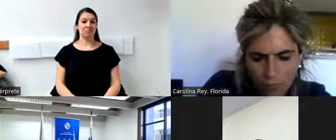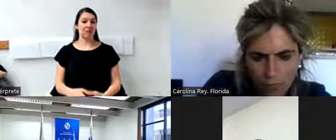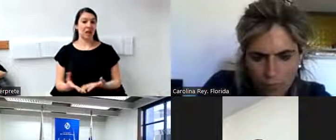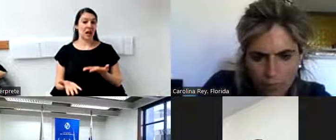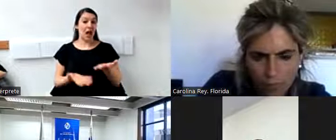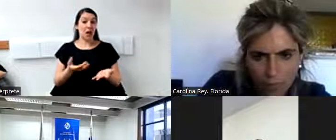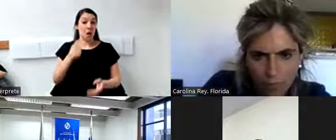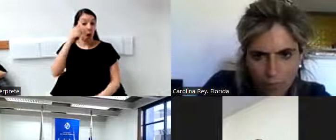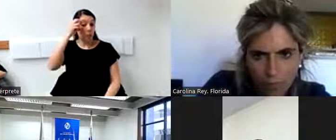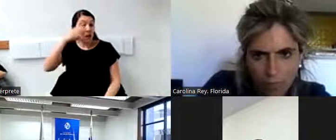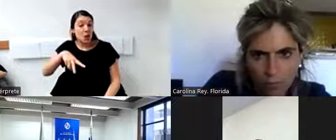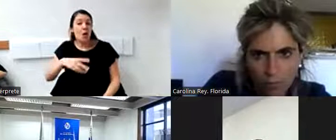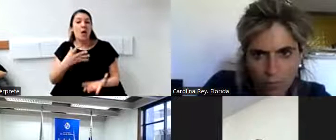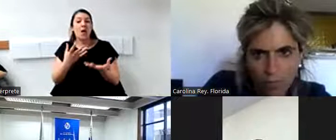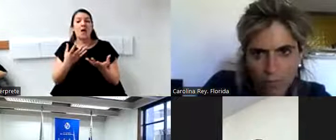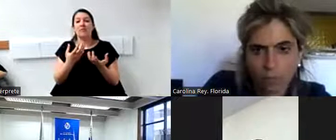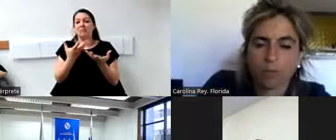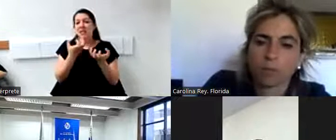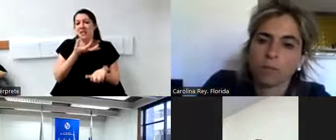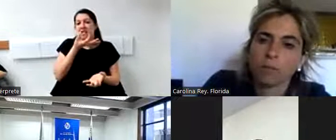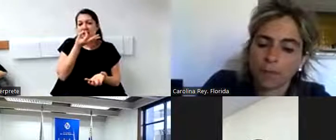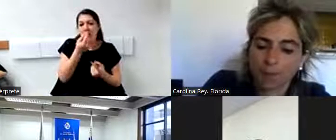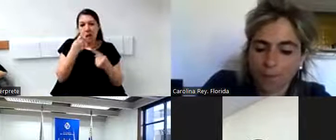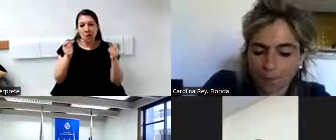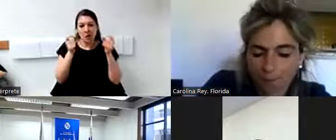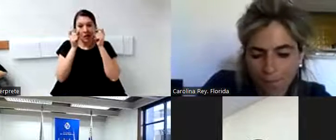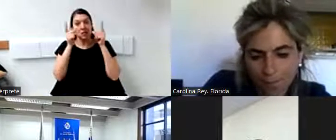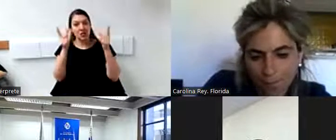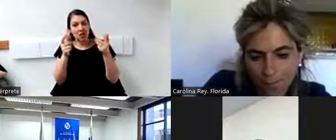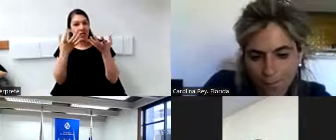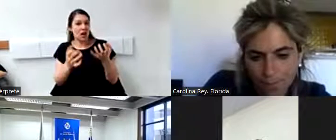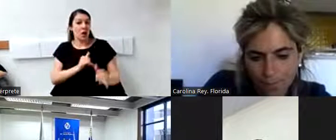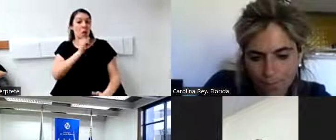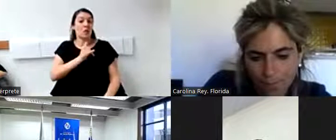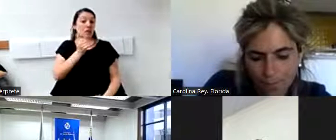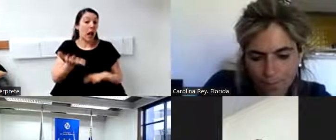Comentarios, cosas que les hayan llamado la atención.